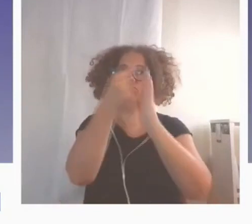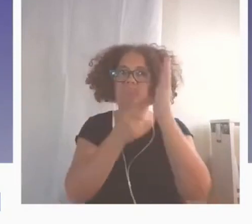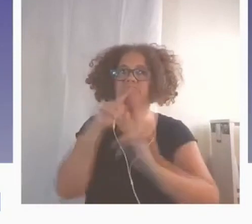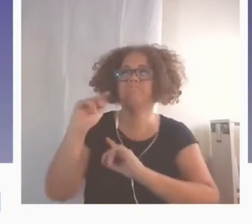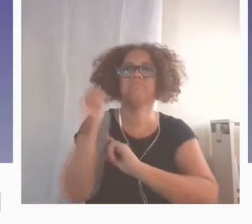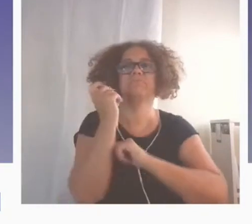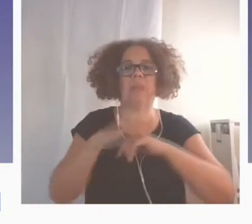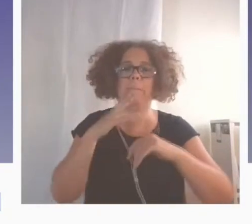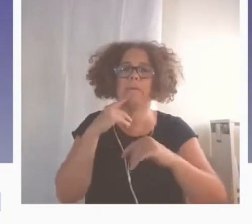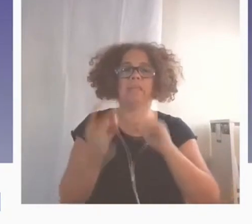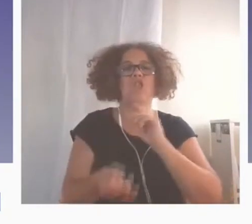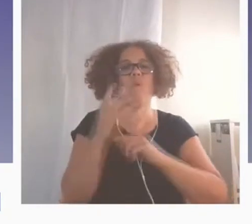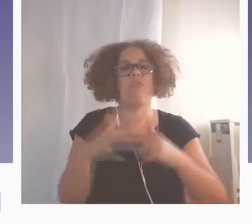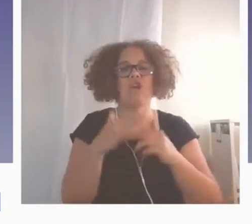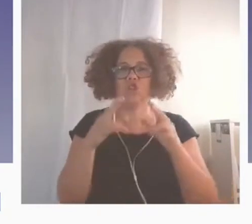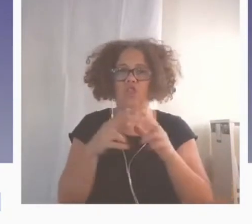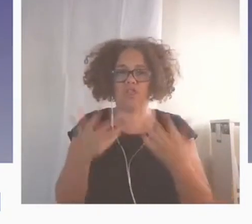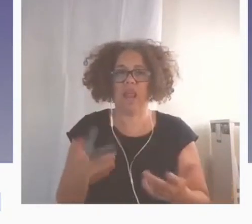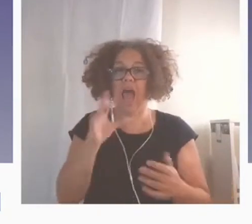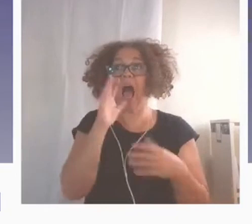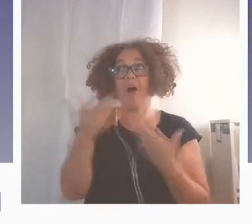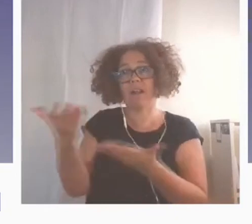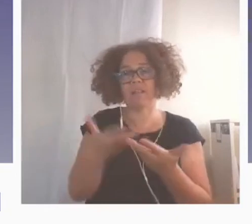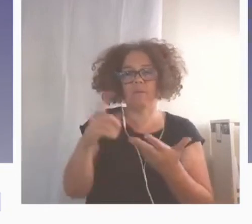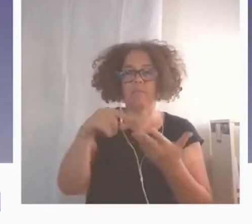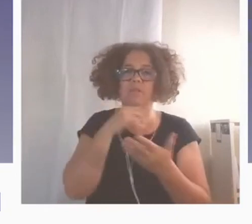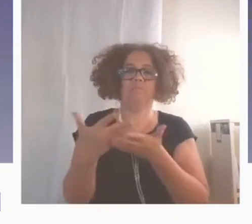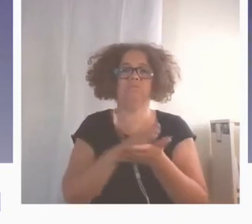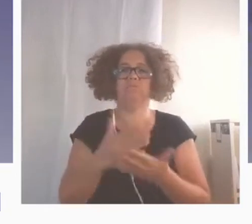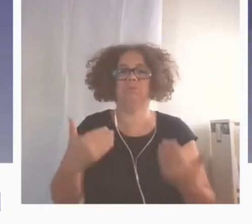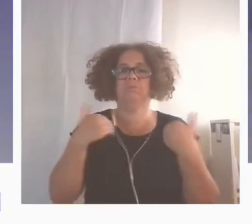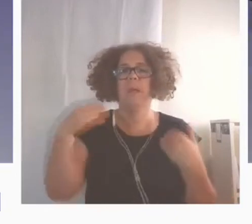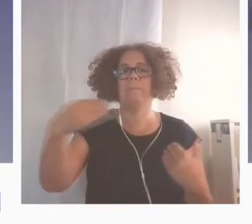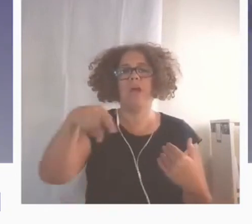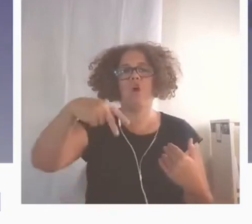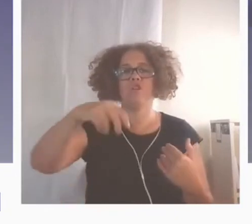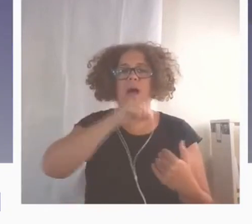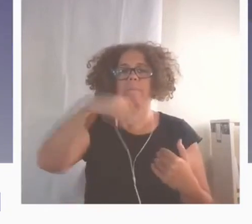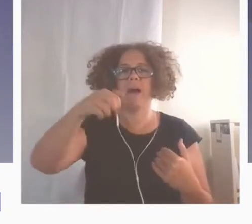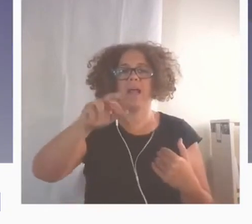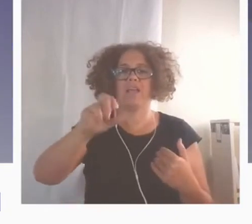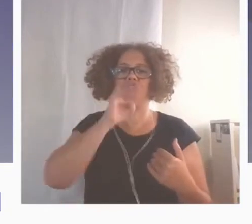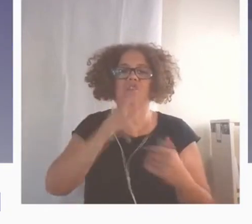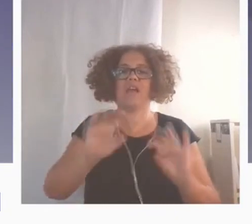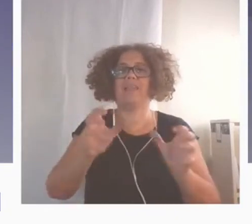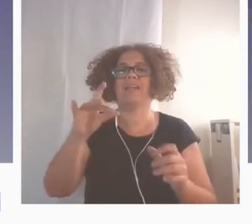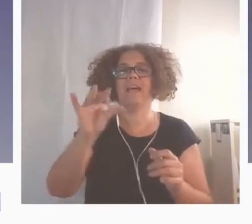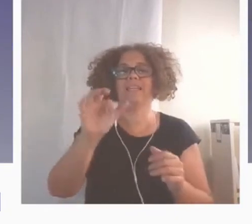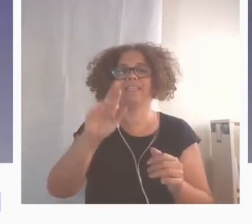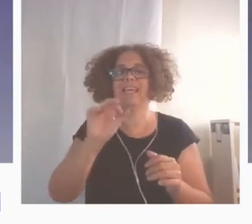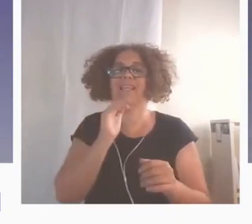innovación social. Vamos a recibir a quien va a moderar esta mesa redonda, que es Begoña Marañón, directora de Cadena Ser Euskadi, directora de Radio